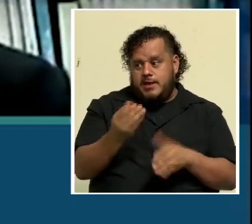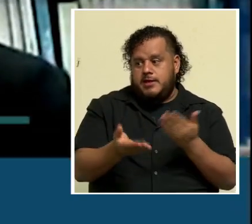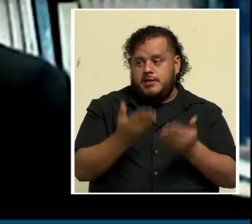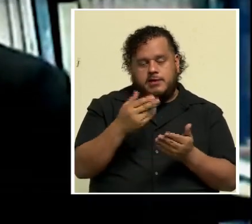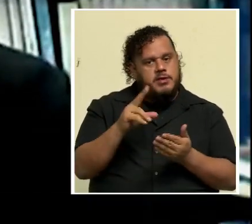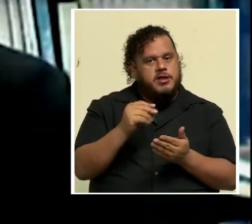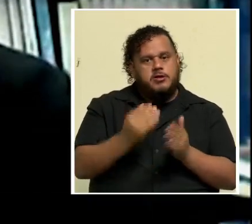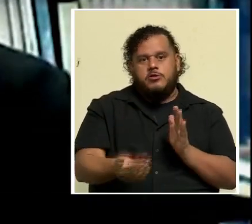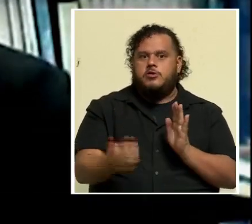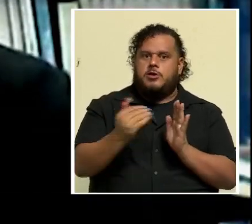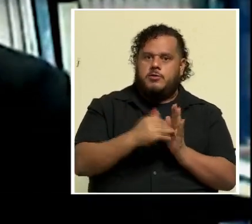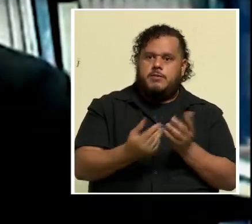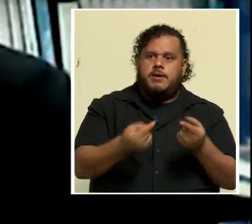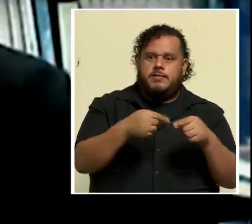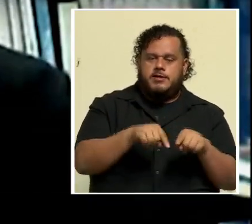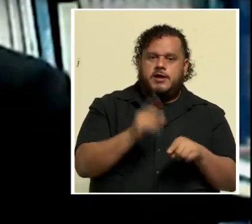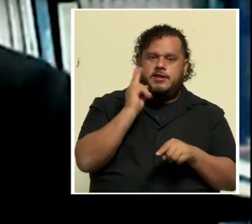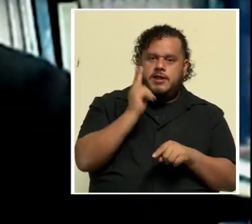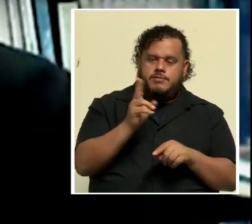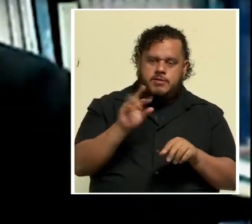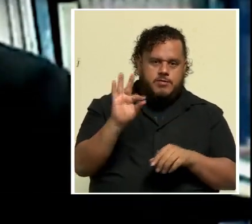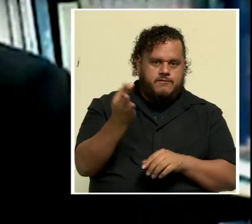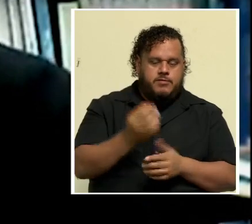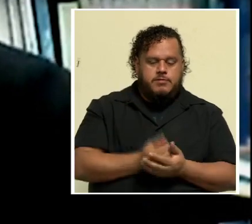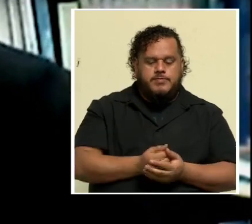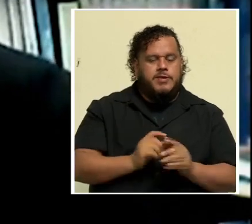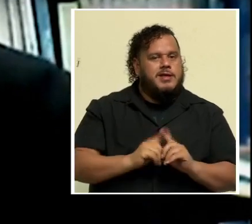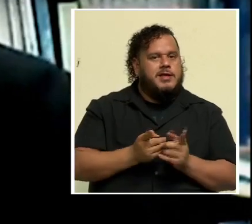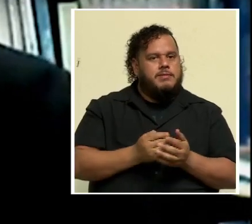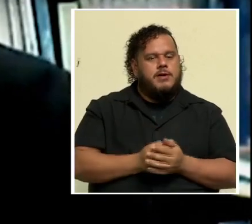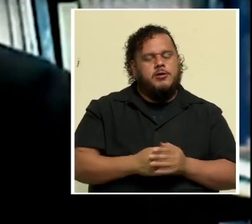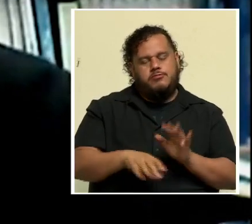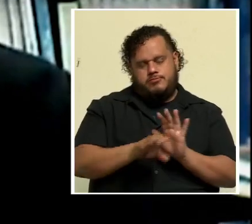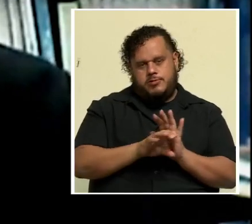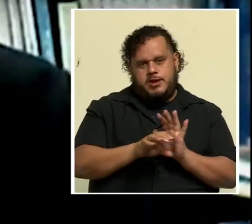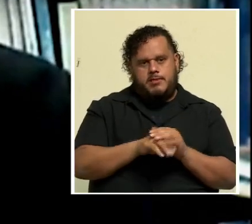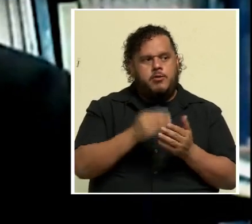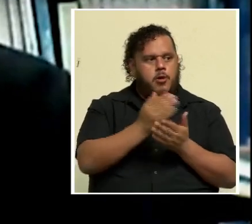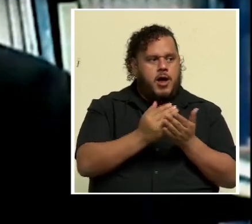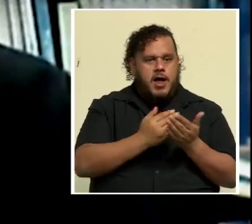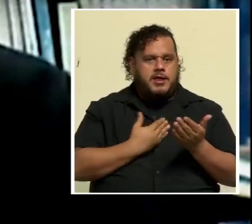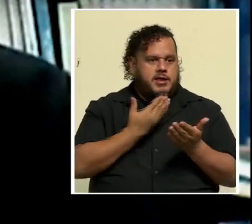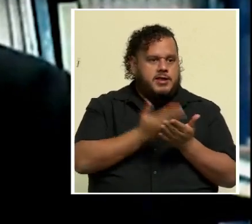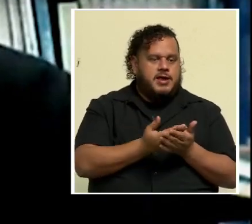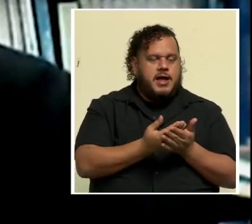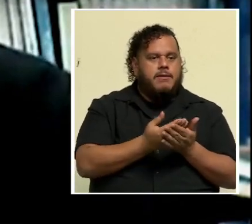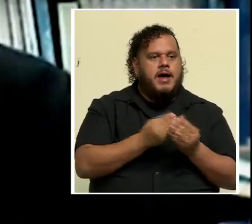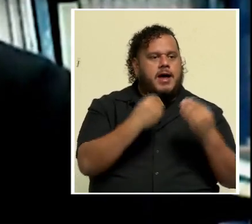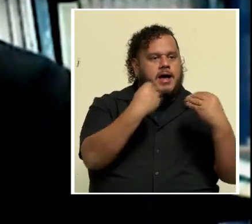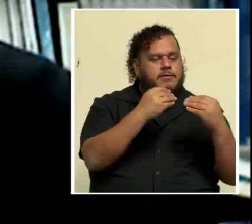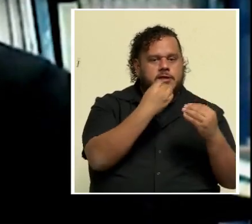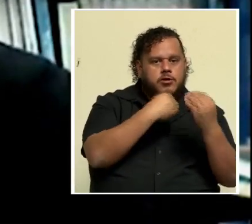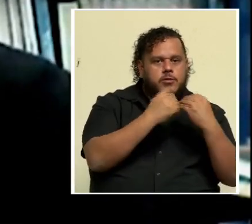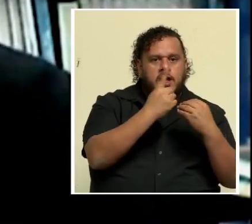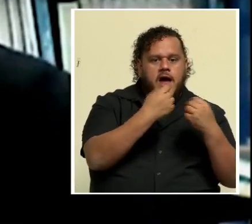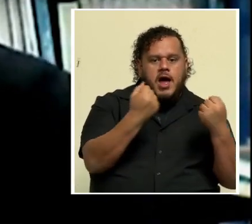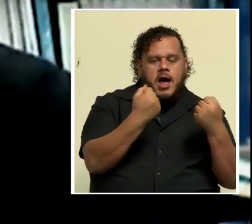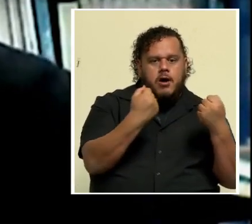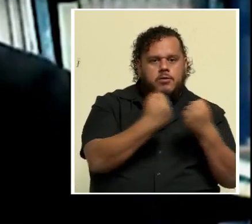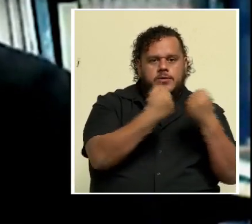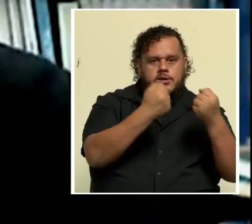se vuelva a presentar de la misma manera. Te voy a poner un ejemplo. Alguien que llegaba a vender comidas a un partido de